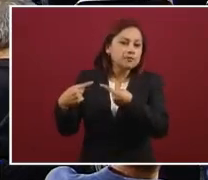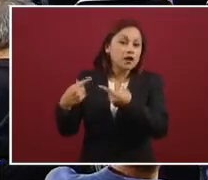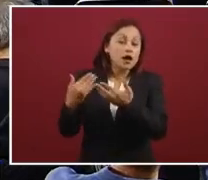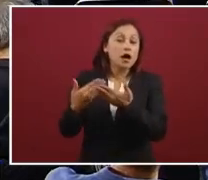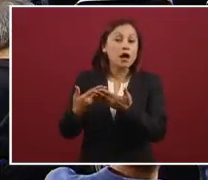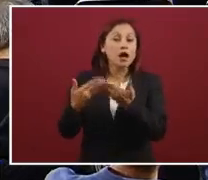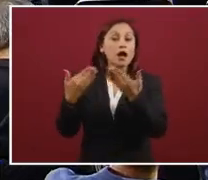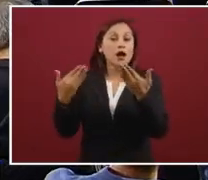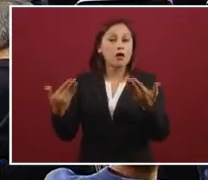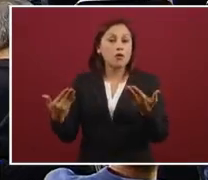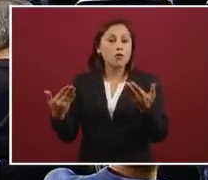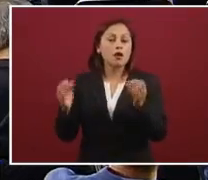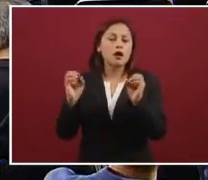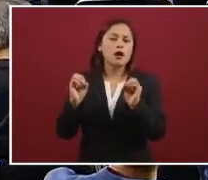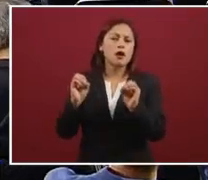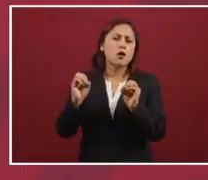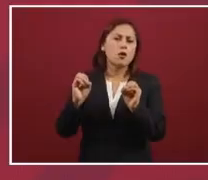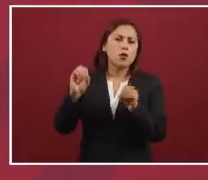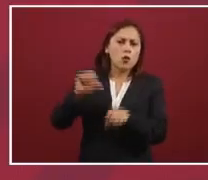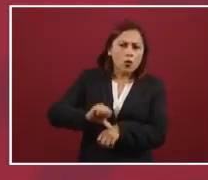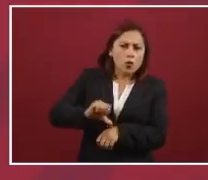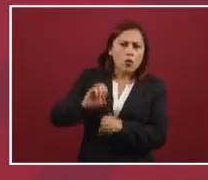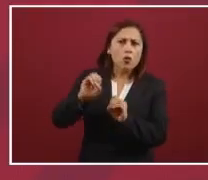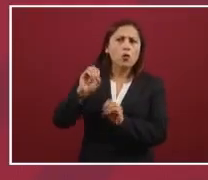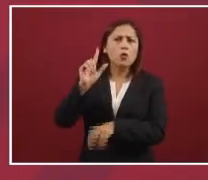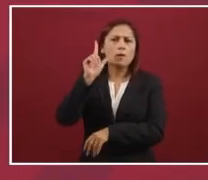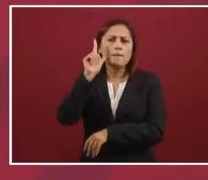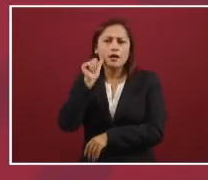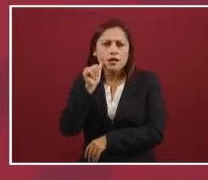o mañana o pasado,